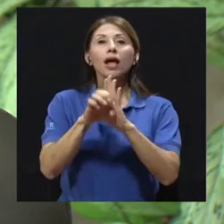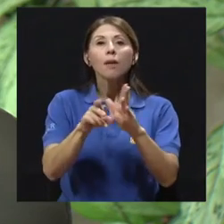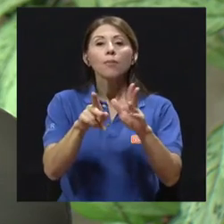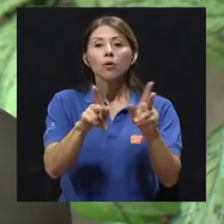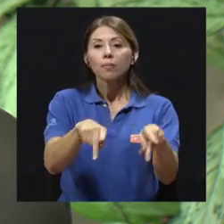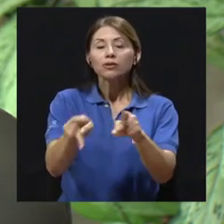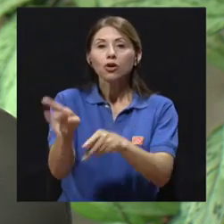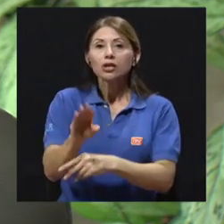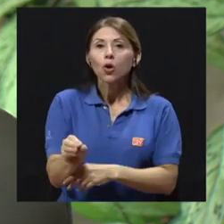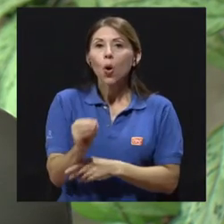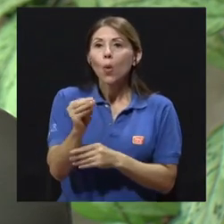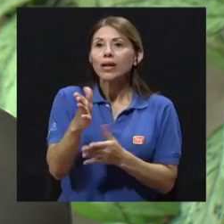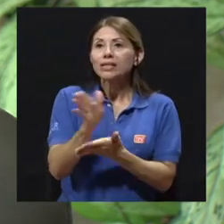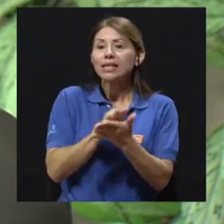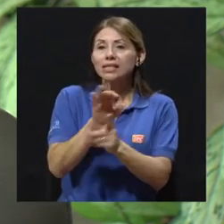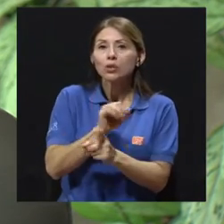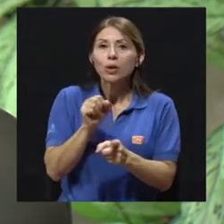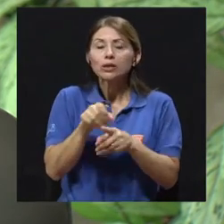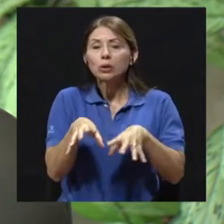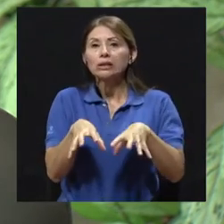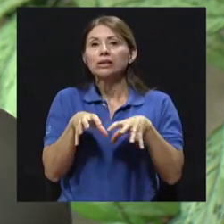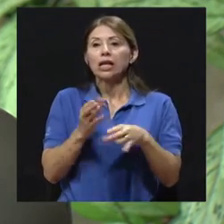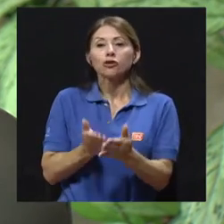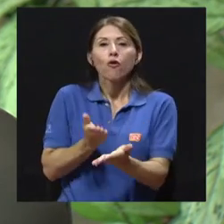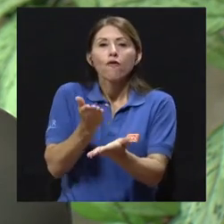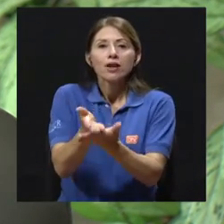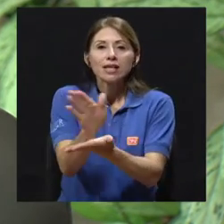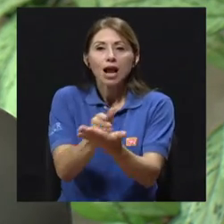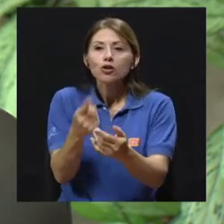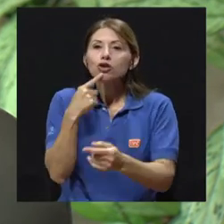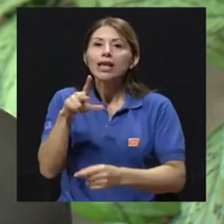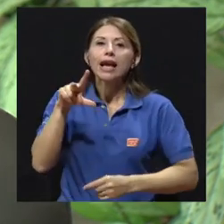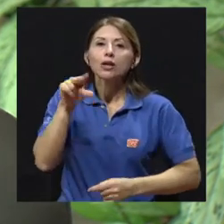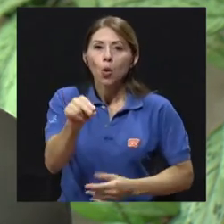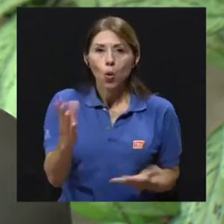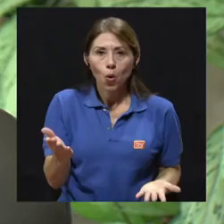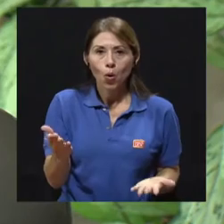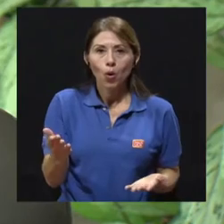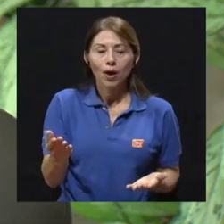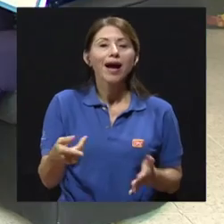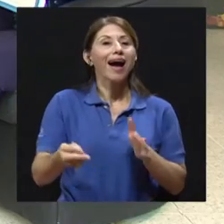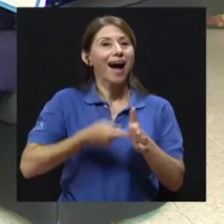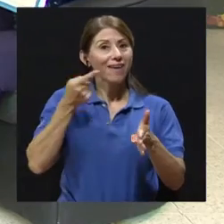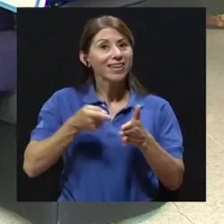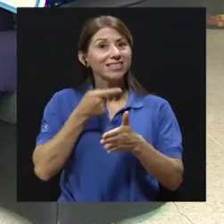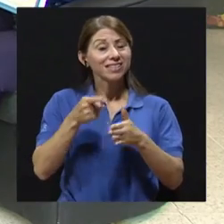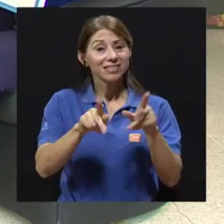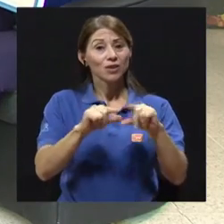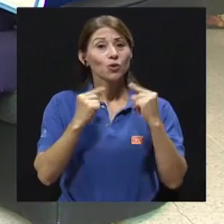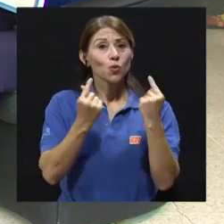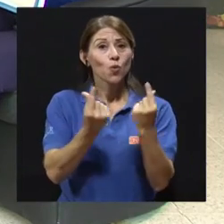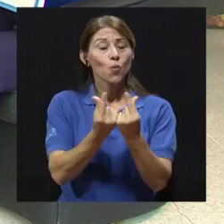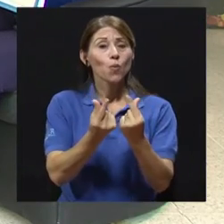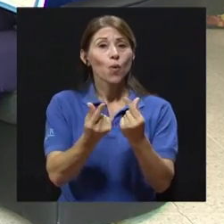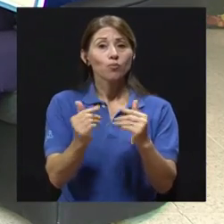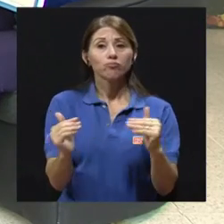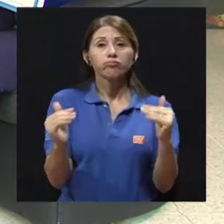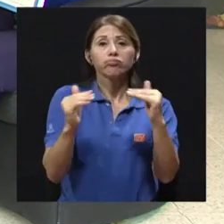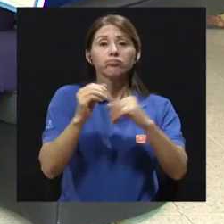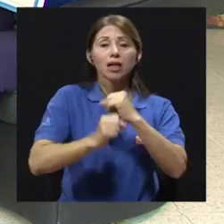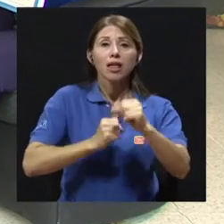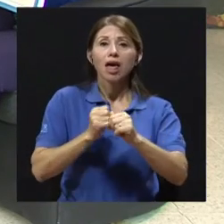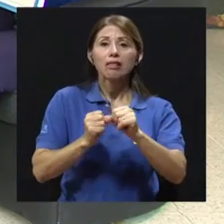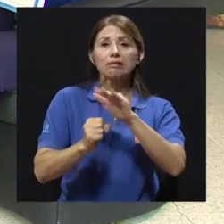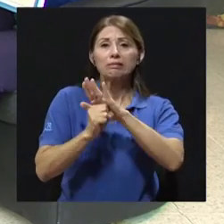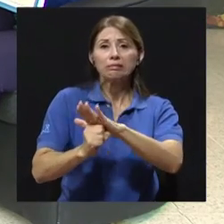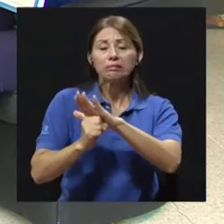no, ¿verdad?, ante situaciones estresantes o ante situaciones de la vida cotidiana. Que a veces la presión del grupo, ¿verdad?, sí, causa... Sí, sí. Muy fuerte. Pues